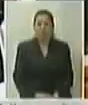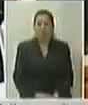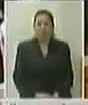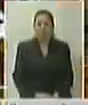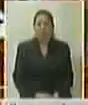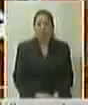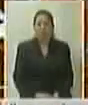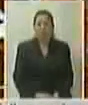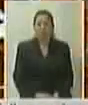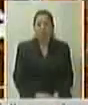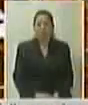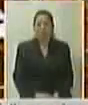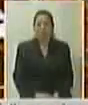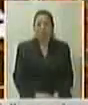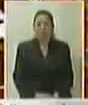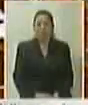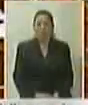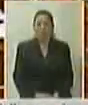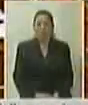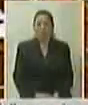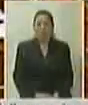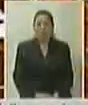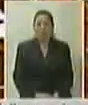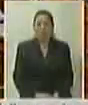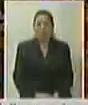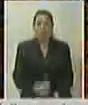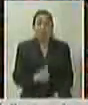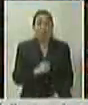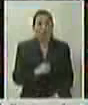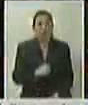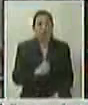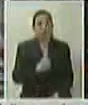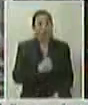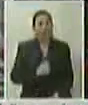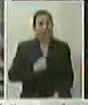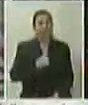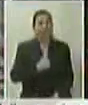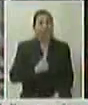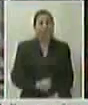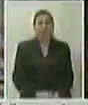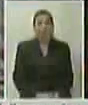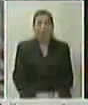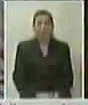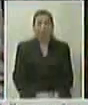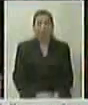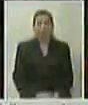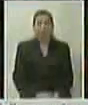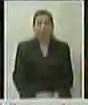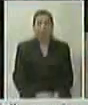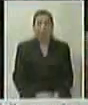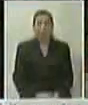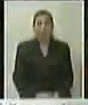Señor presidente, yo realmente tengo que lamentar las